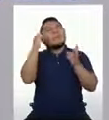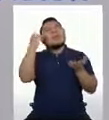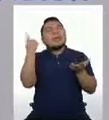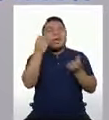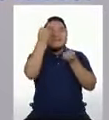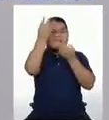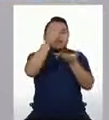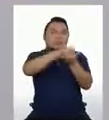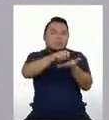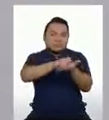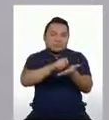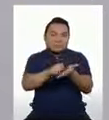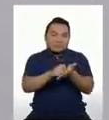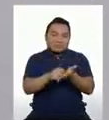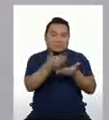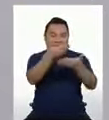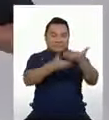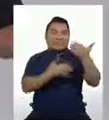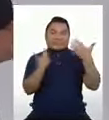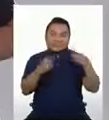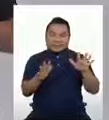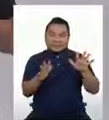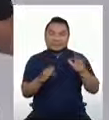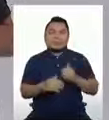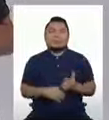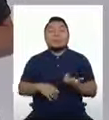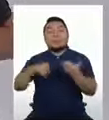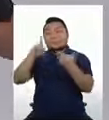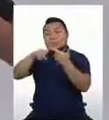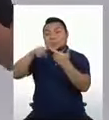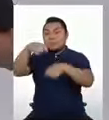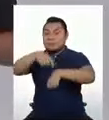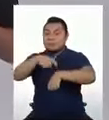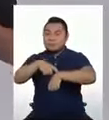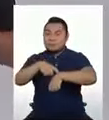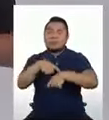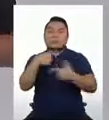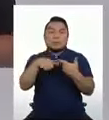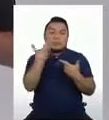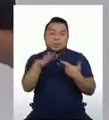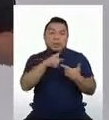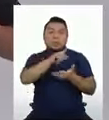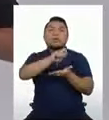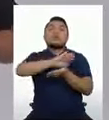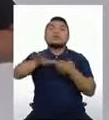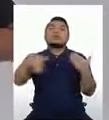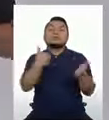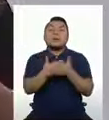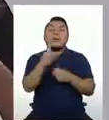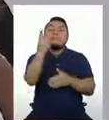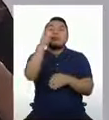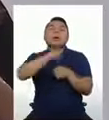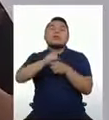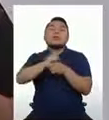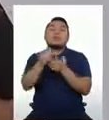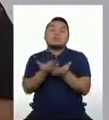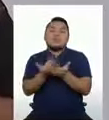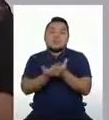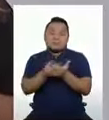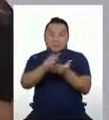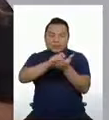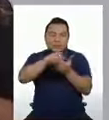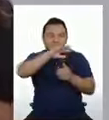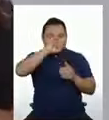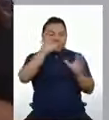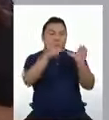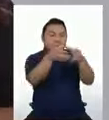información para que nuestro texto tenga sentido. El segundo momento se da cuando escribimos nuestro primer borrador, agrupando las